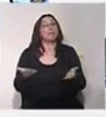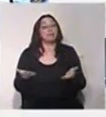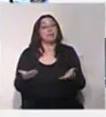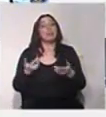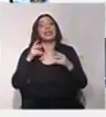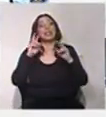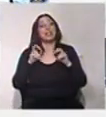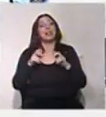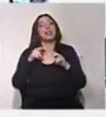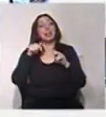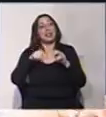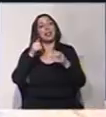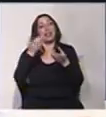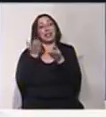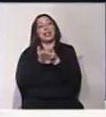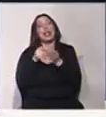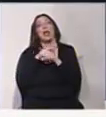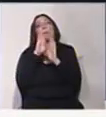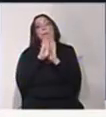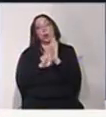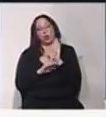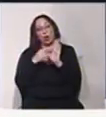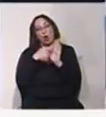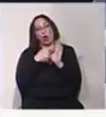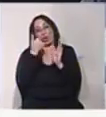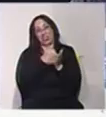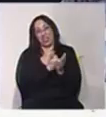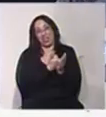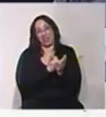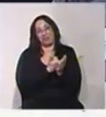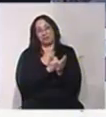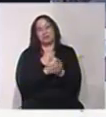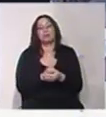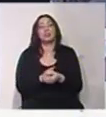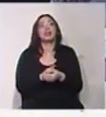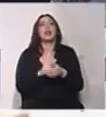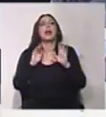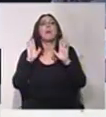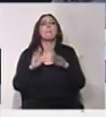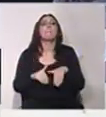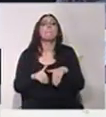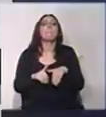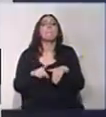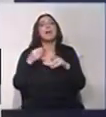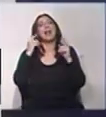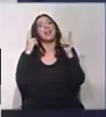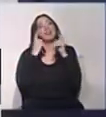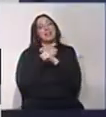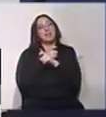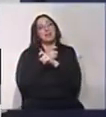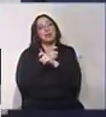organismos internacionales? De hecho, está en el protocolo, por ejemplo. El protocolo. Para las dificultades, ¿no?,